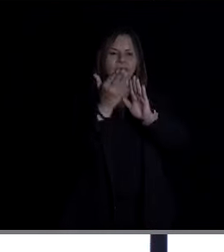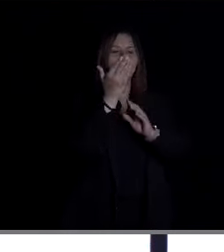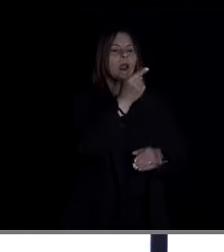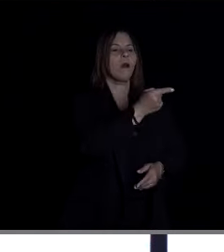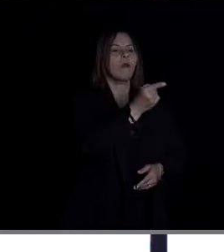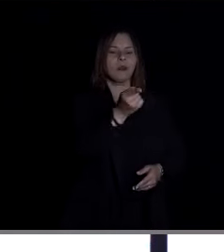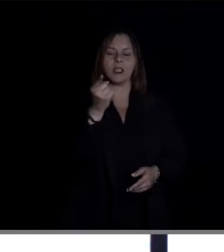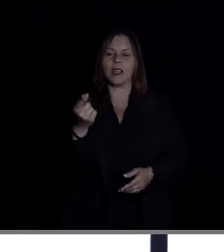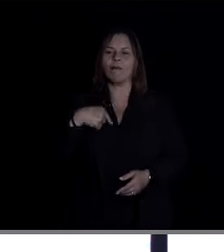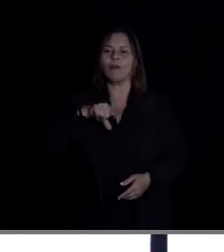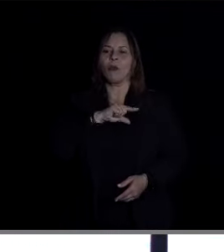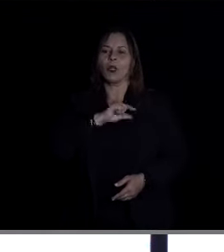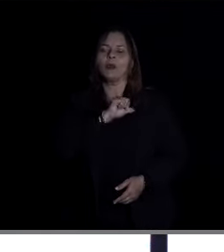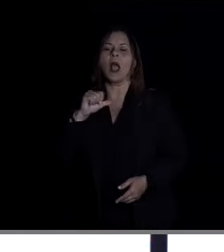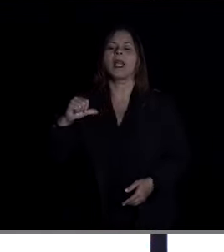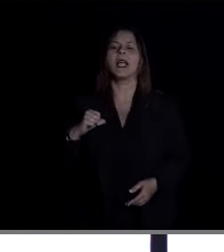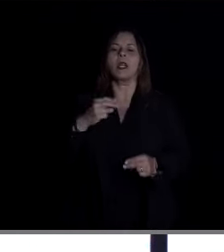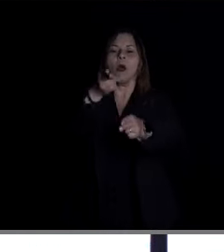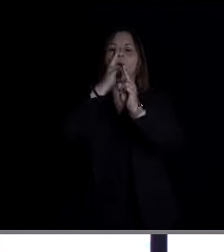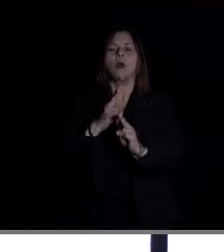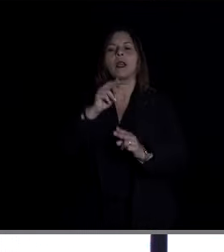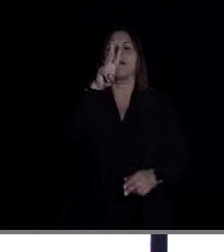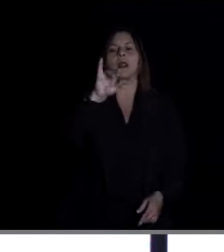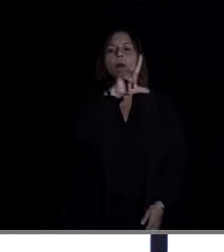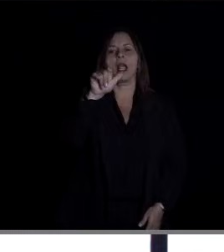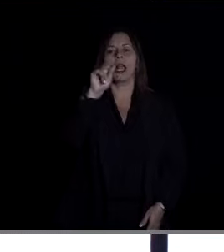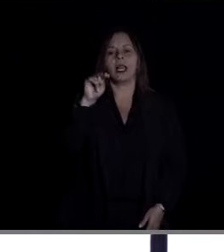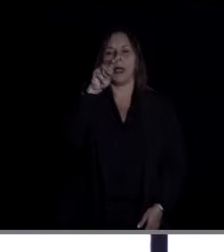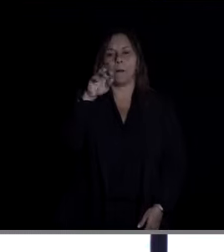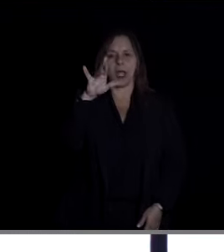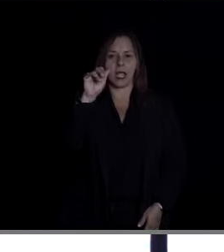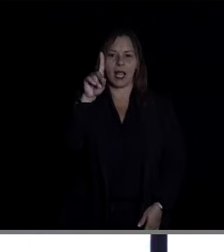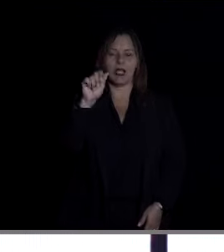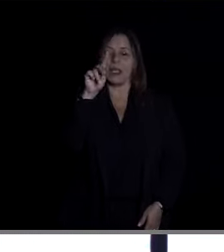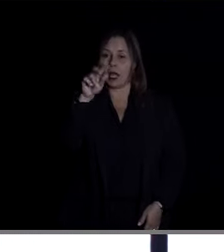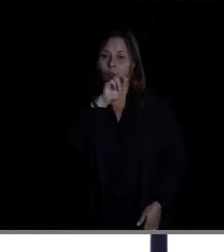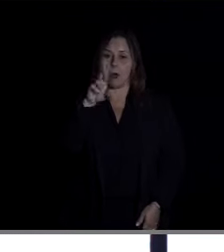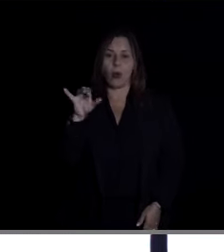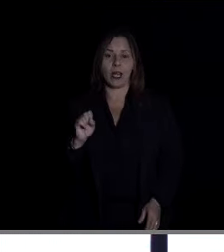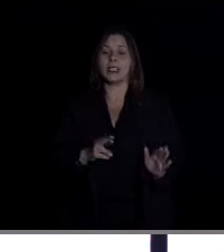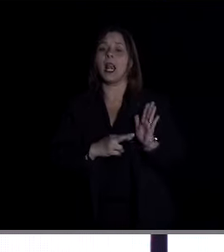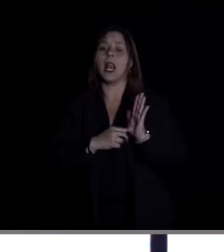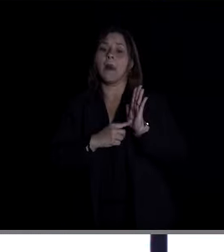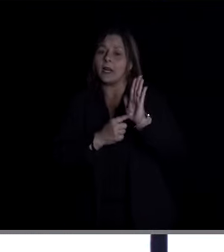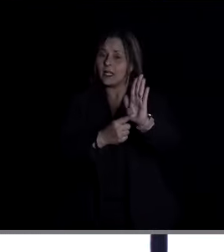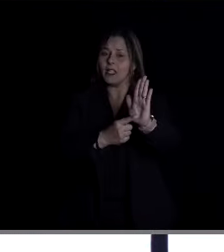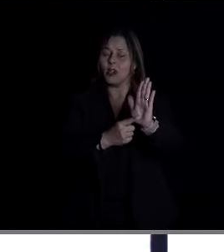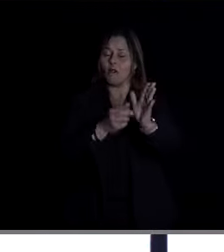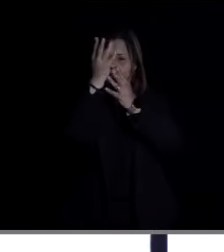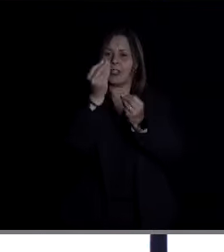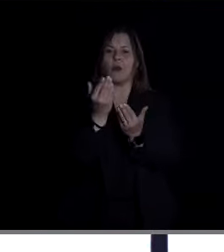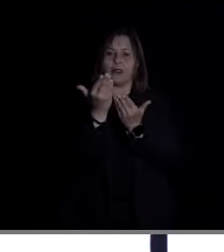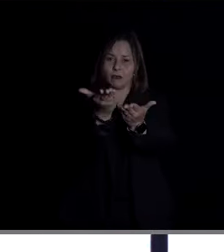a nuestro alcalde, honorable William Miranda Torres, en la presentación de su